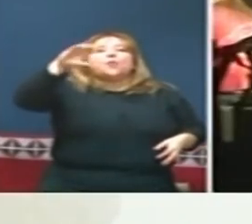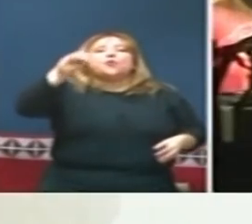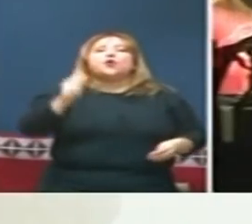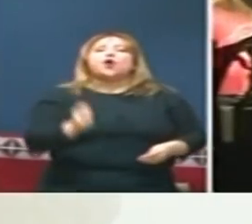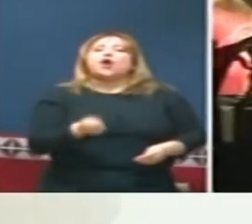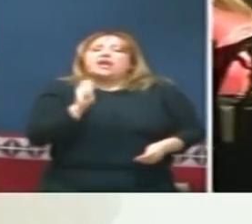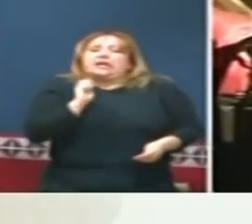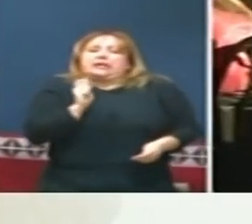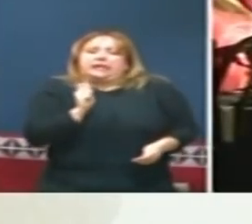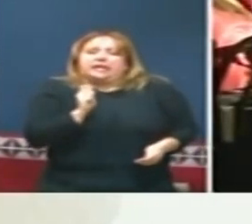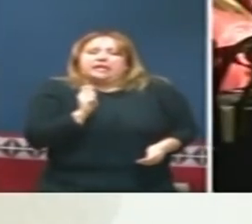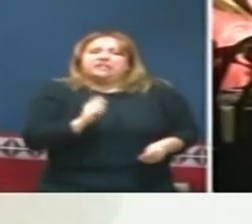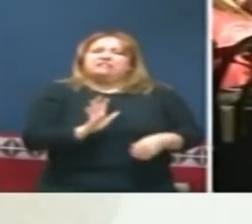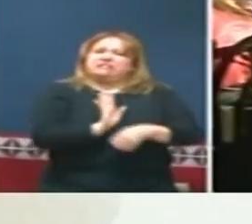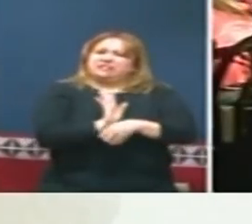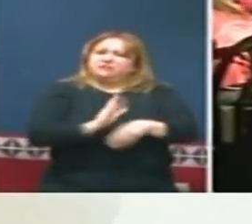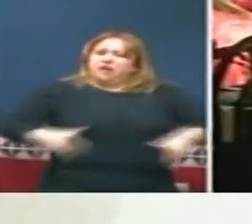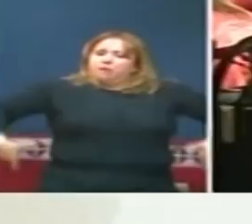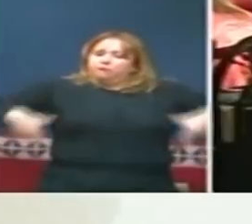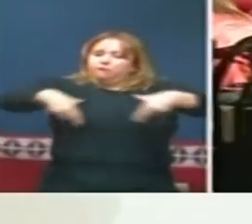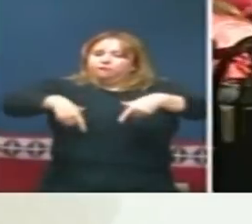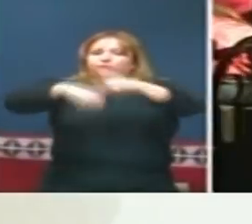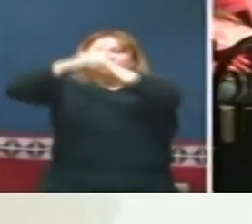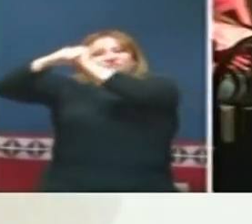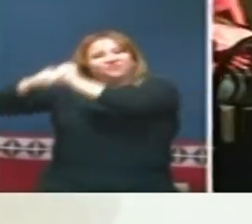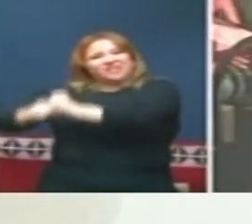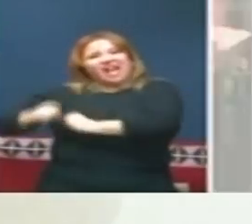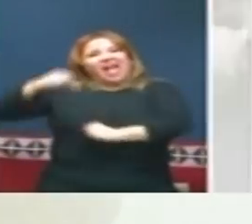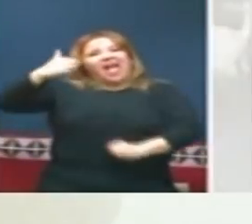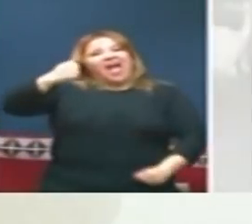fue Monseñor Angelelli.